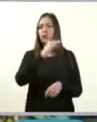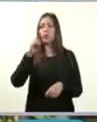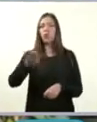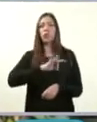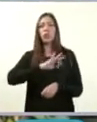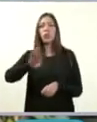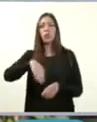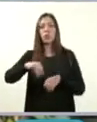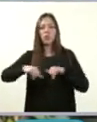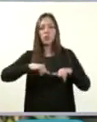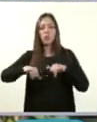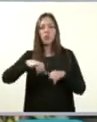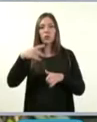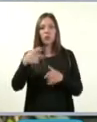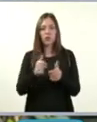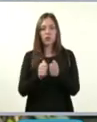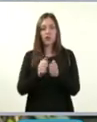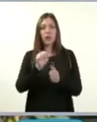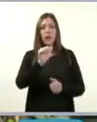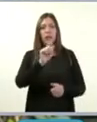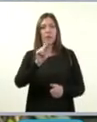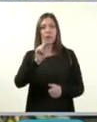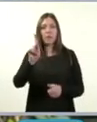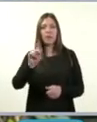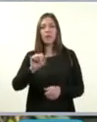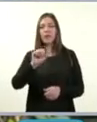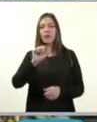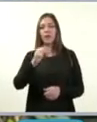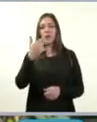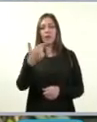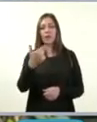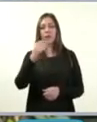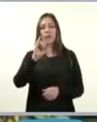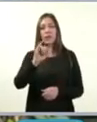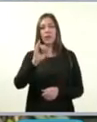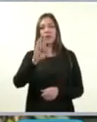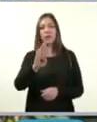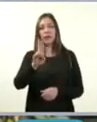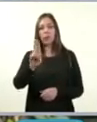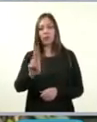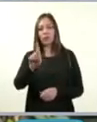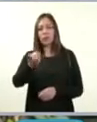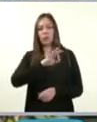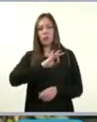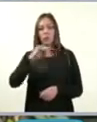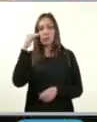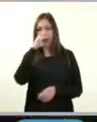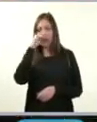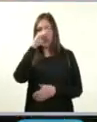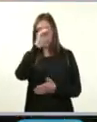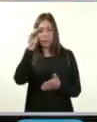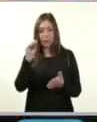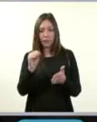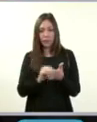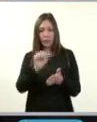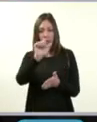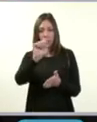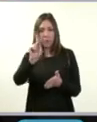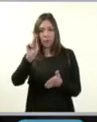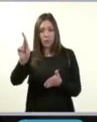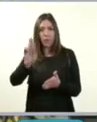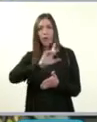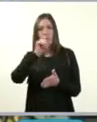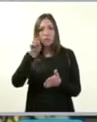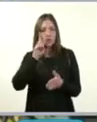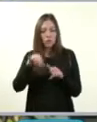localización en nuestra app móvil con geolocalización HIVU, la pueden descargar gratuita. Y también próximamente en enero vamos a